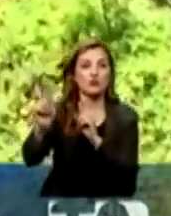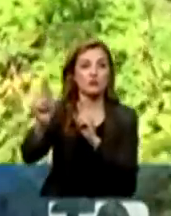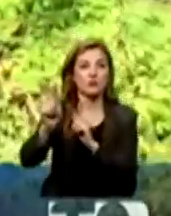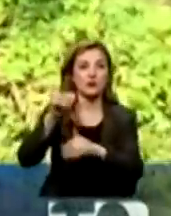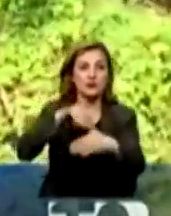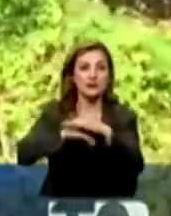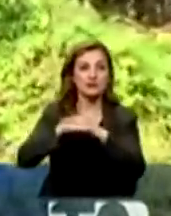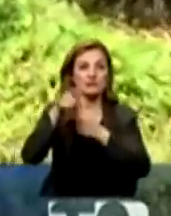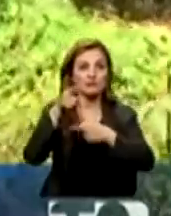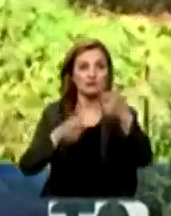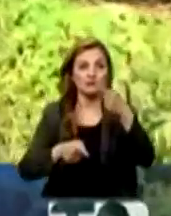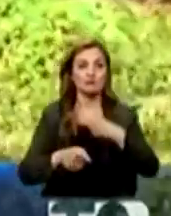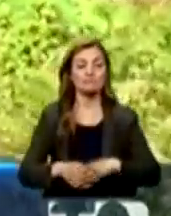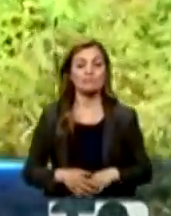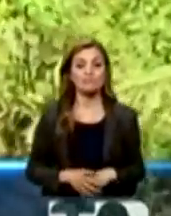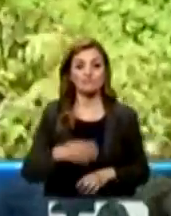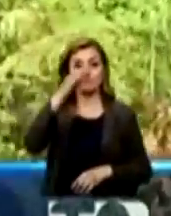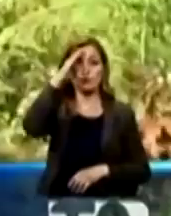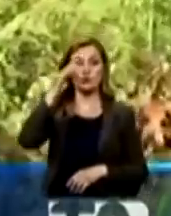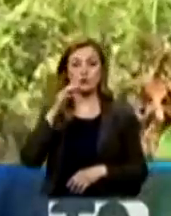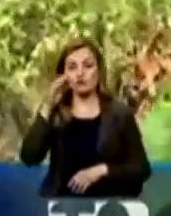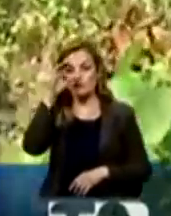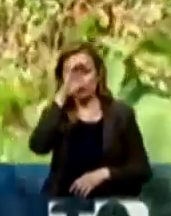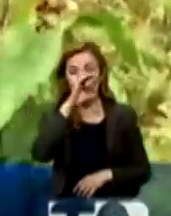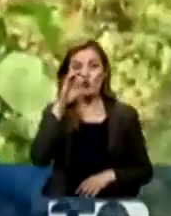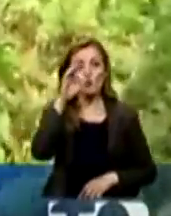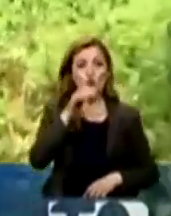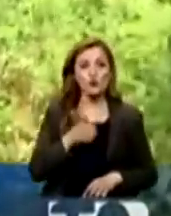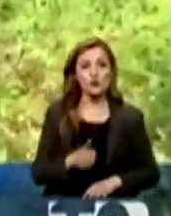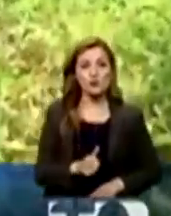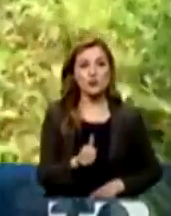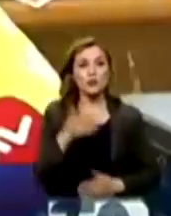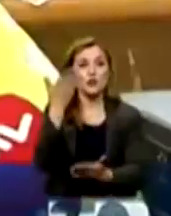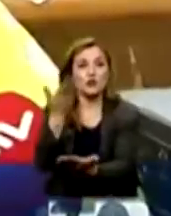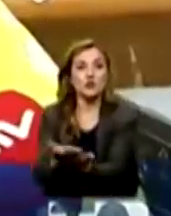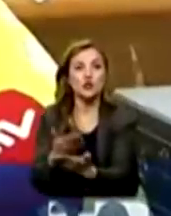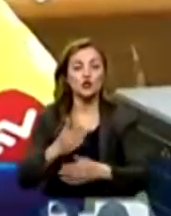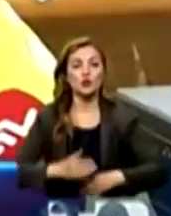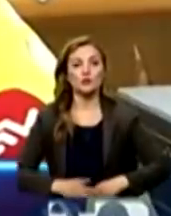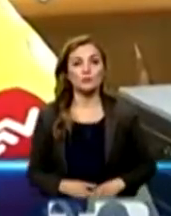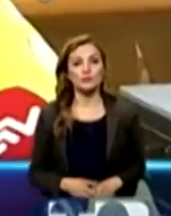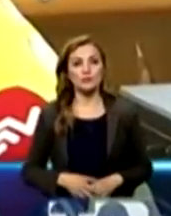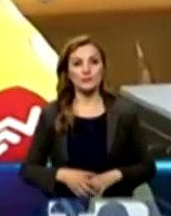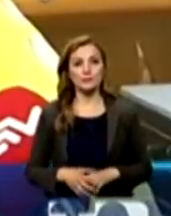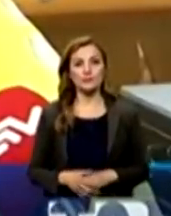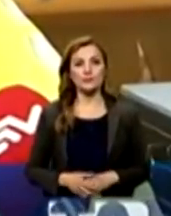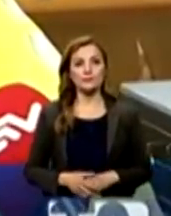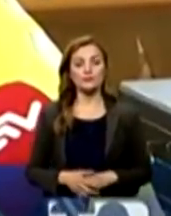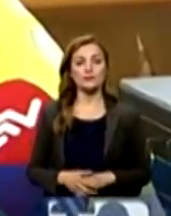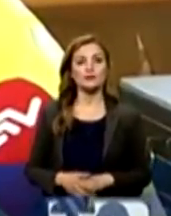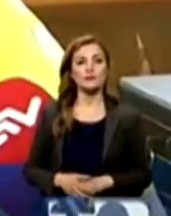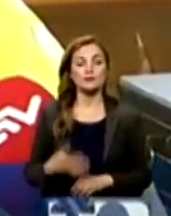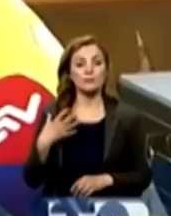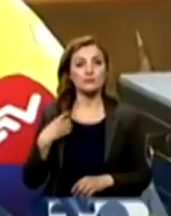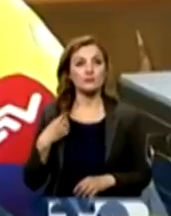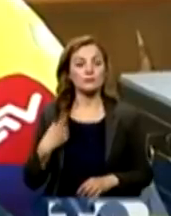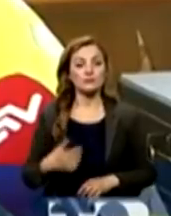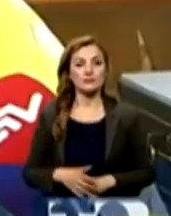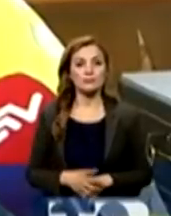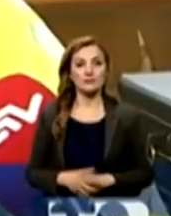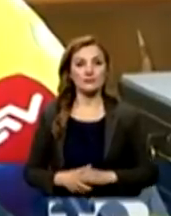accesibles. Pero hasta allá llegó la policía luego de largas investigaciones. Se logró detener